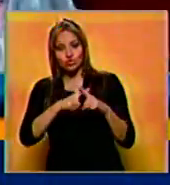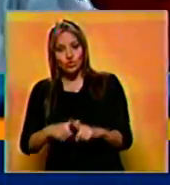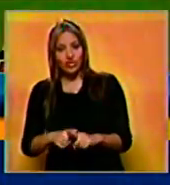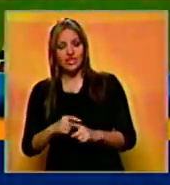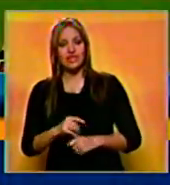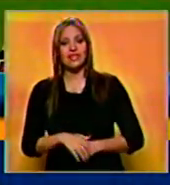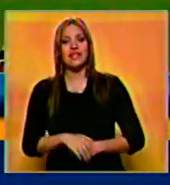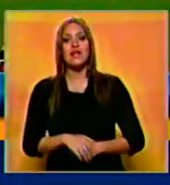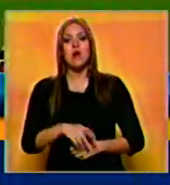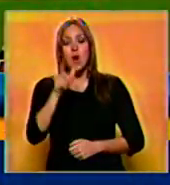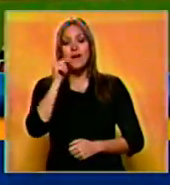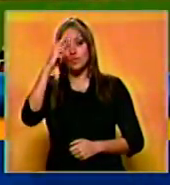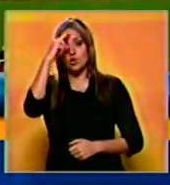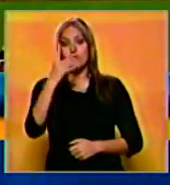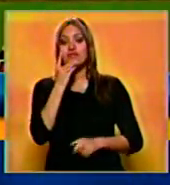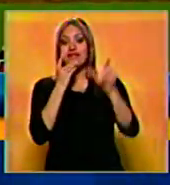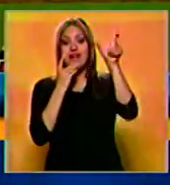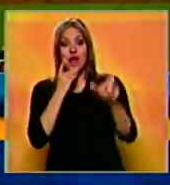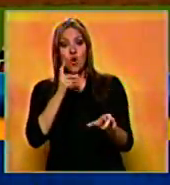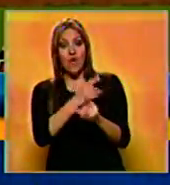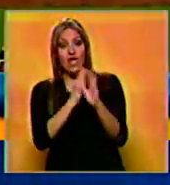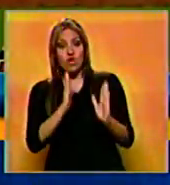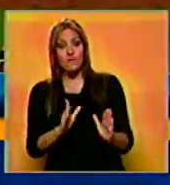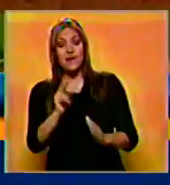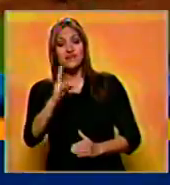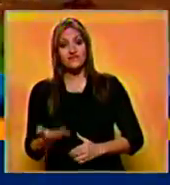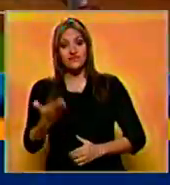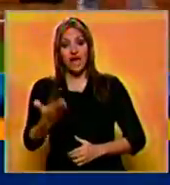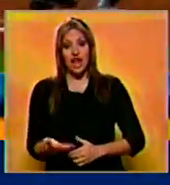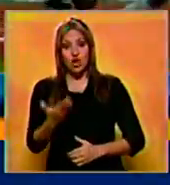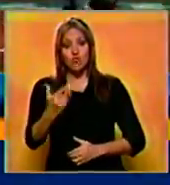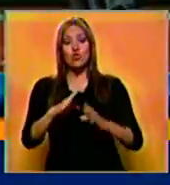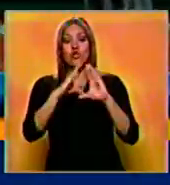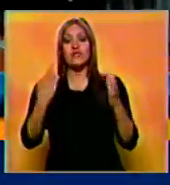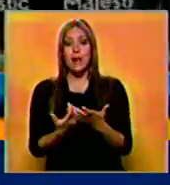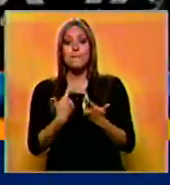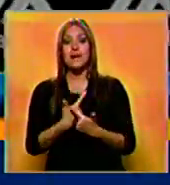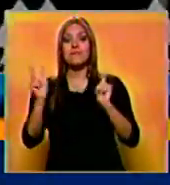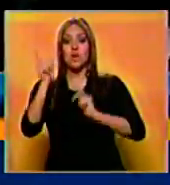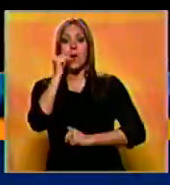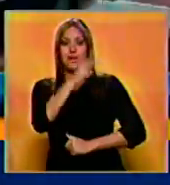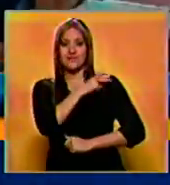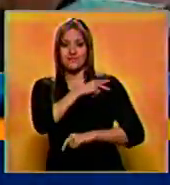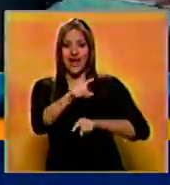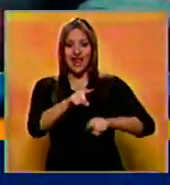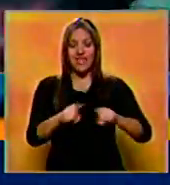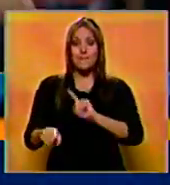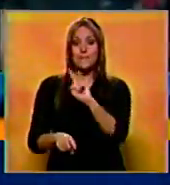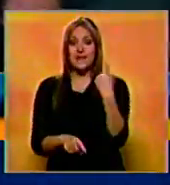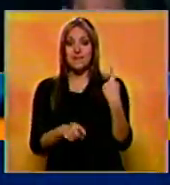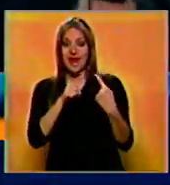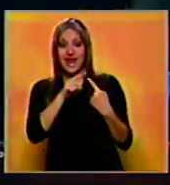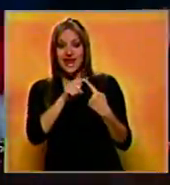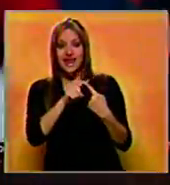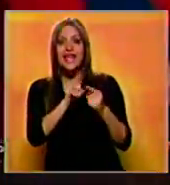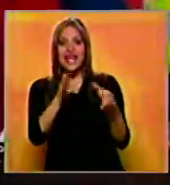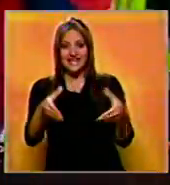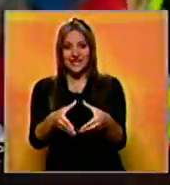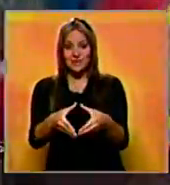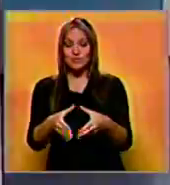David Ortiz, el dominicano, se alzó como el jugador más valioso de esta Serie Mundial, que permitió al manager John Farrell titularse en su primera temporada con el